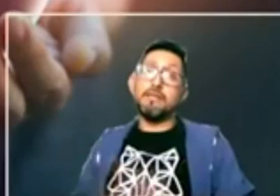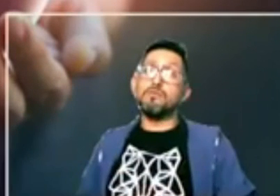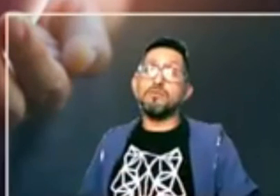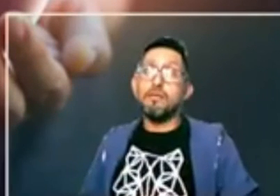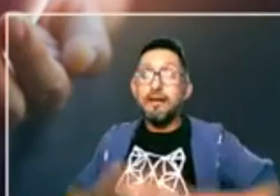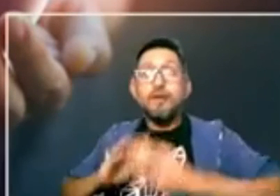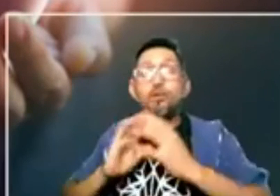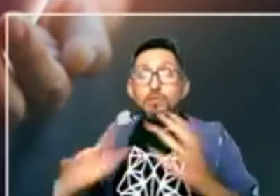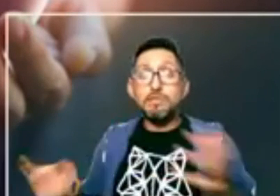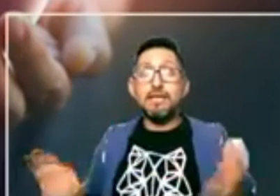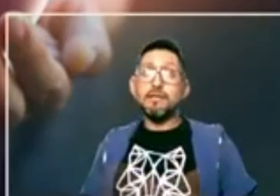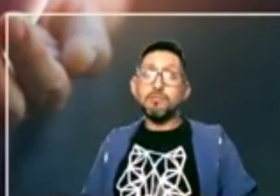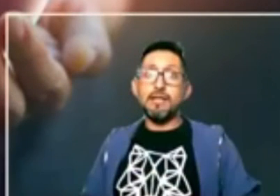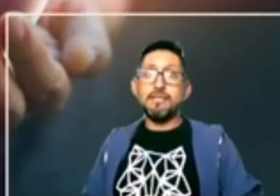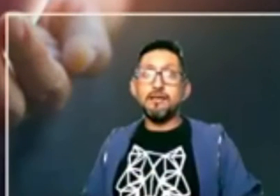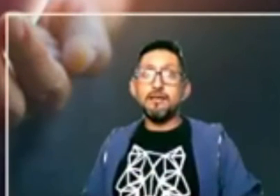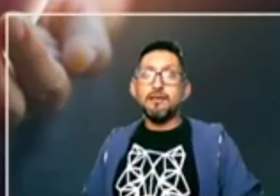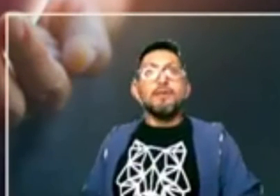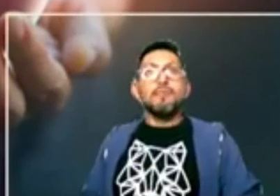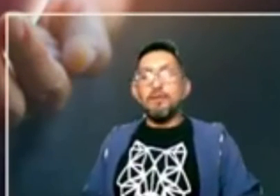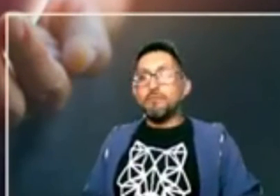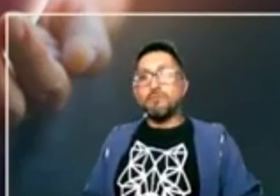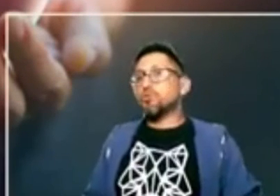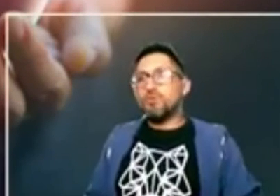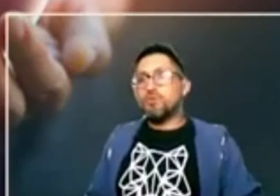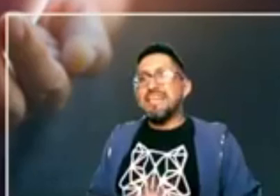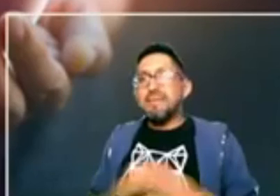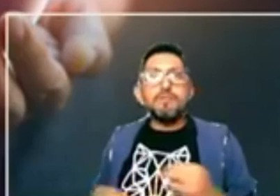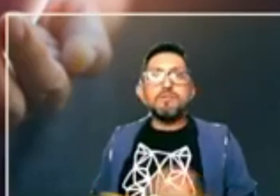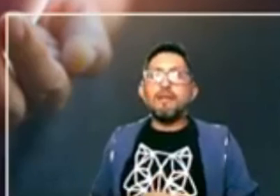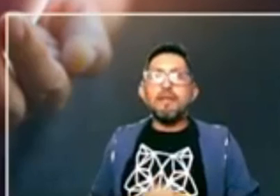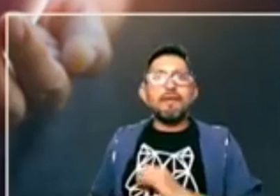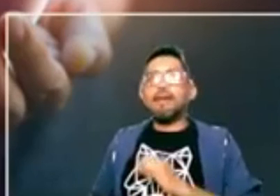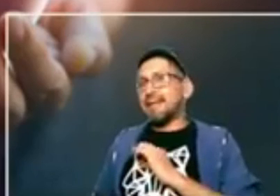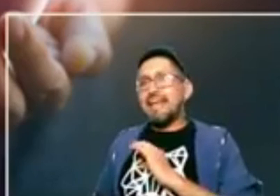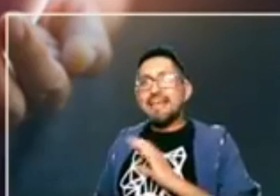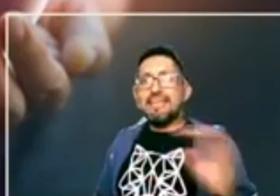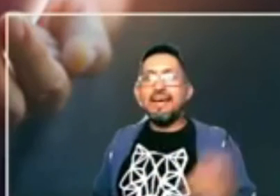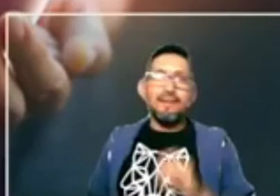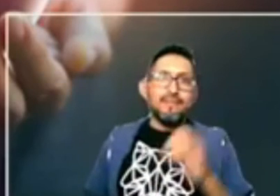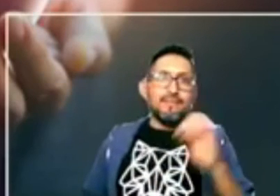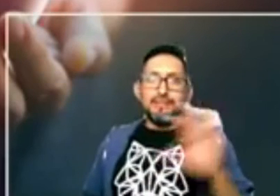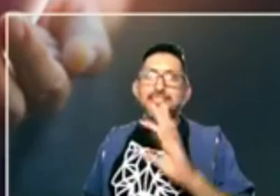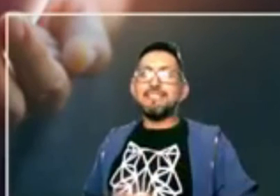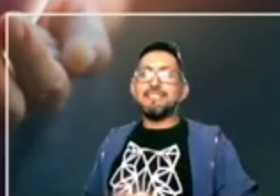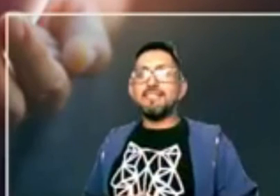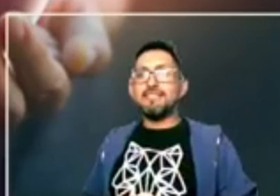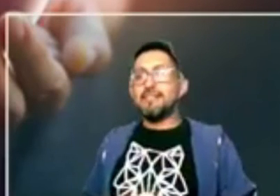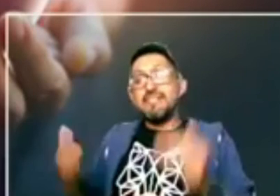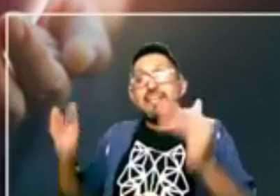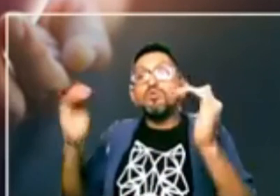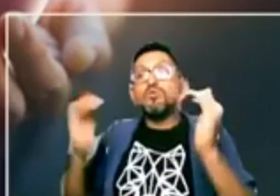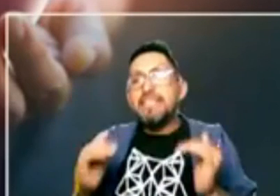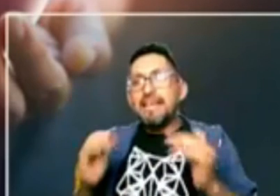definitivamente debemos conservar como está en la naturaleza. Podemos nosotros a nivel personal aplicar las clásicas